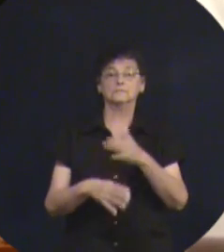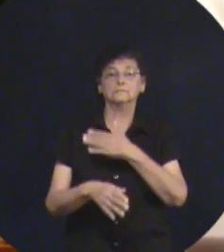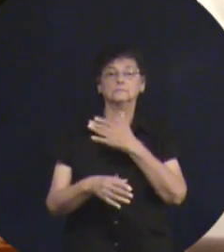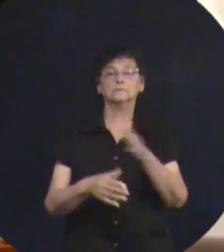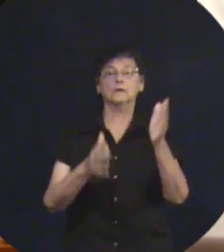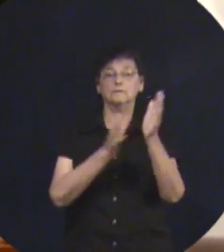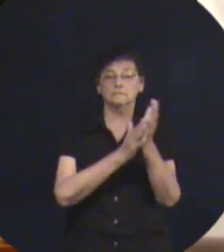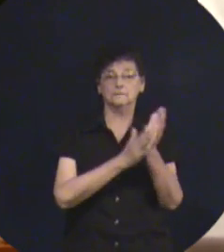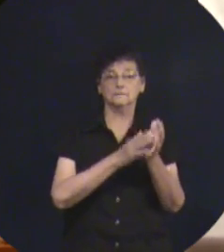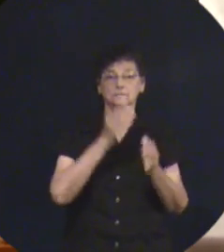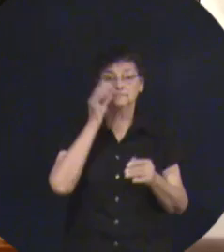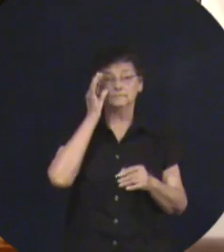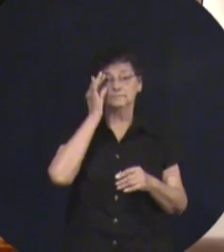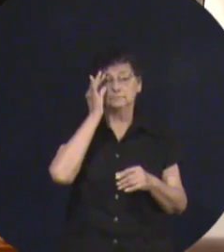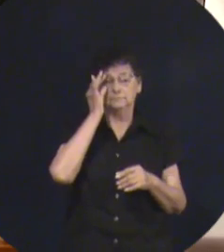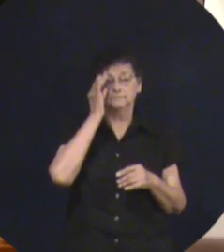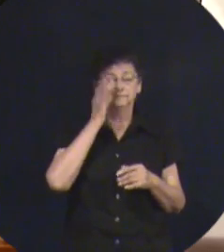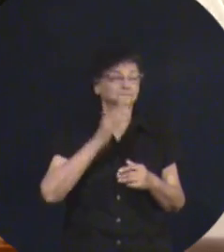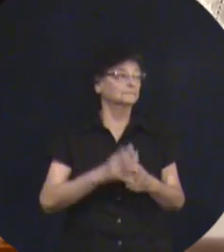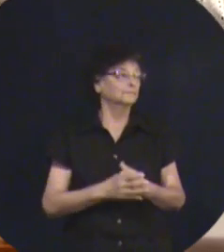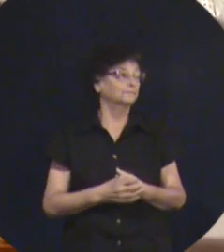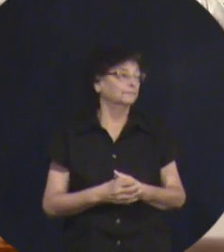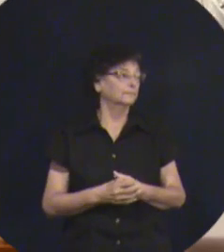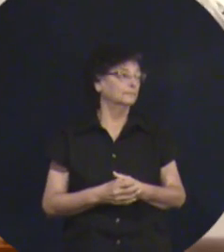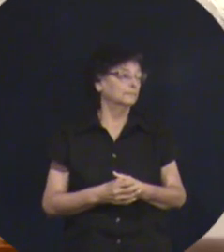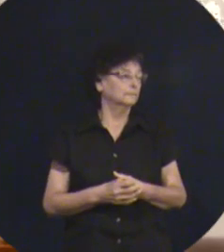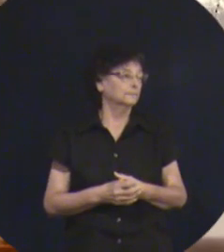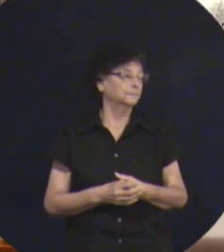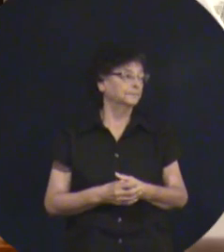cantar tus alabanzas.